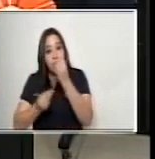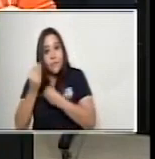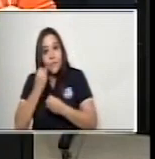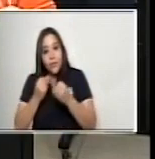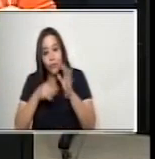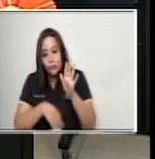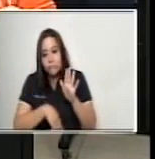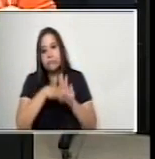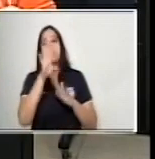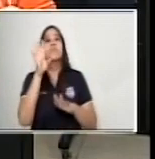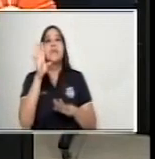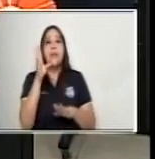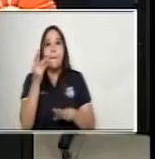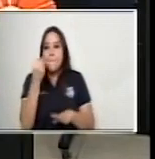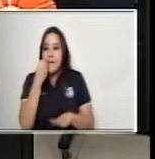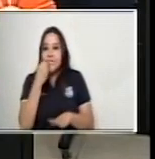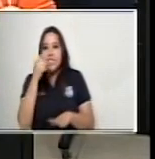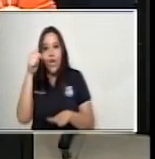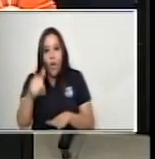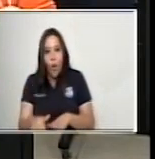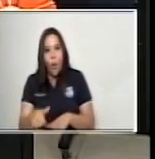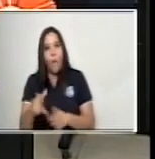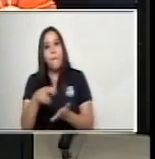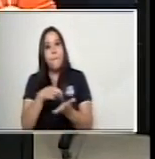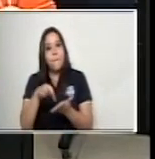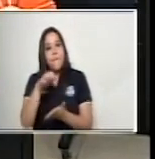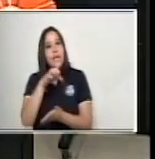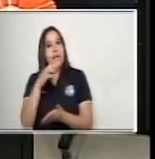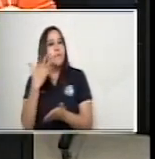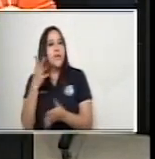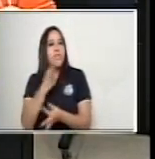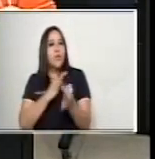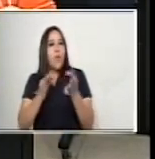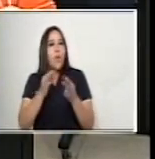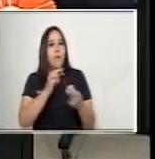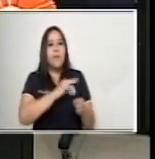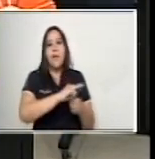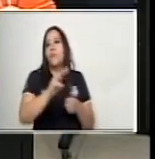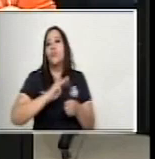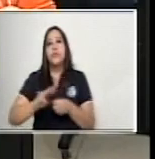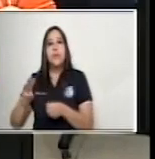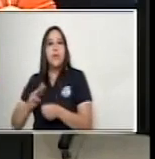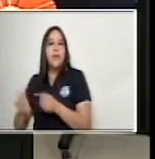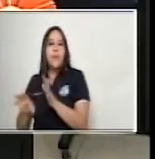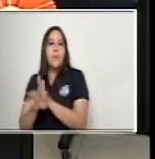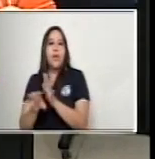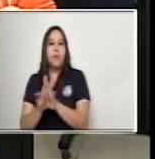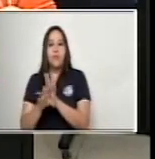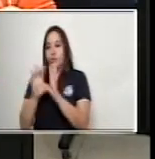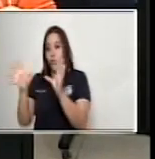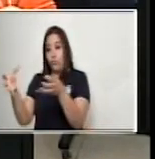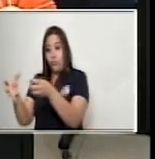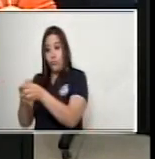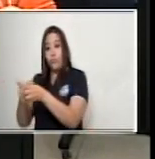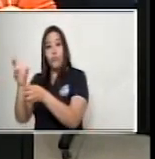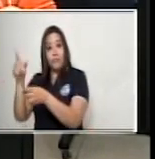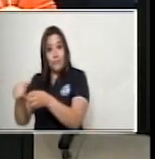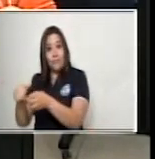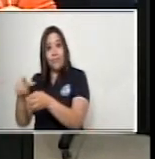consumen en nuestras regiones. Es decir, si estamos, por ejemplo, en la región de